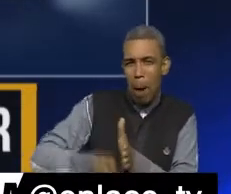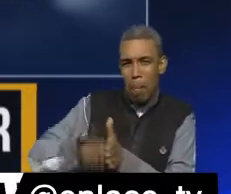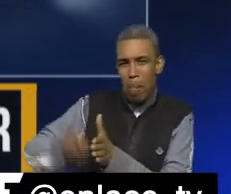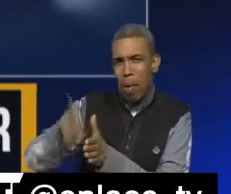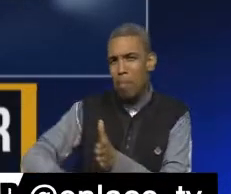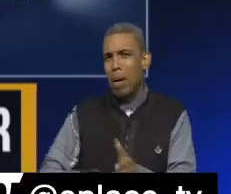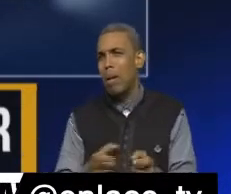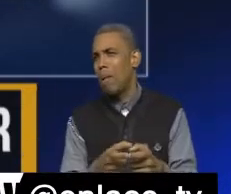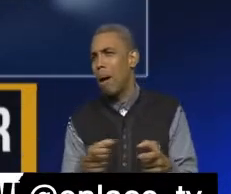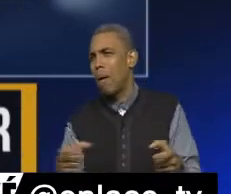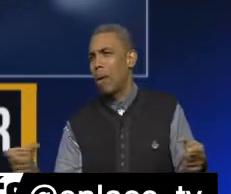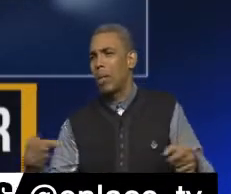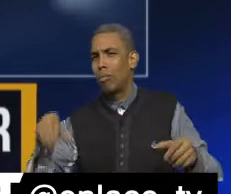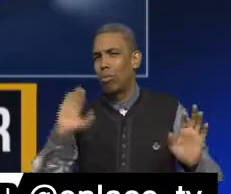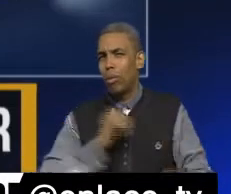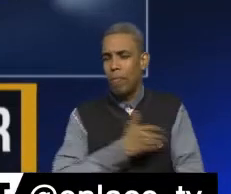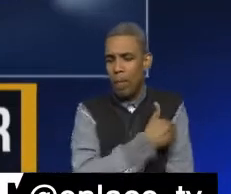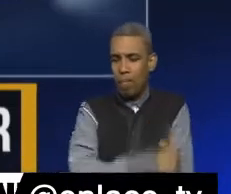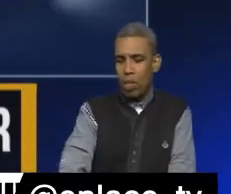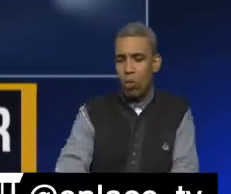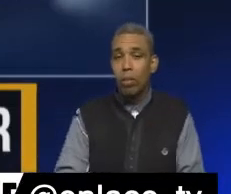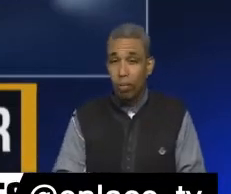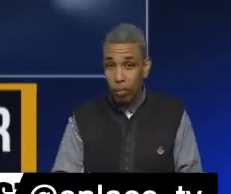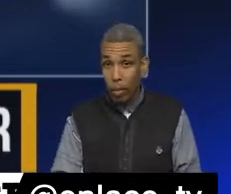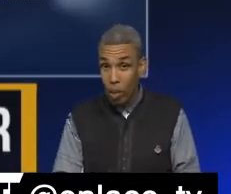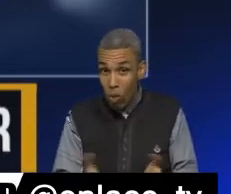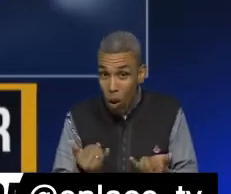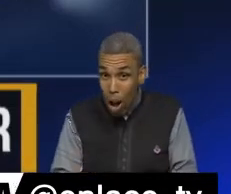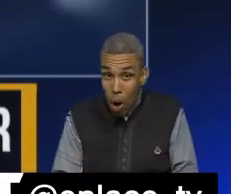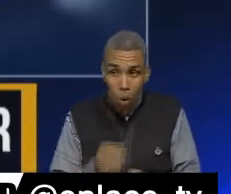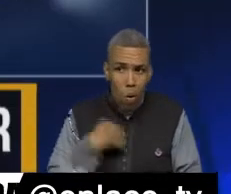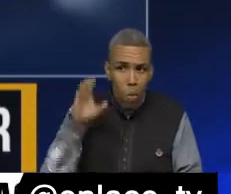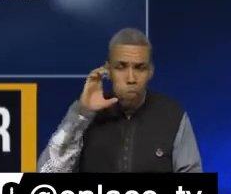voz de denuncia frente al esclarecimiento de los hechos de los del Putumayo,